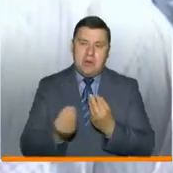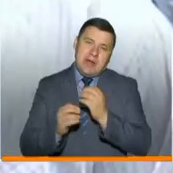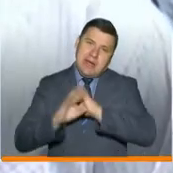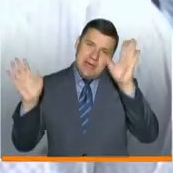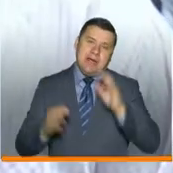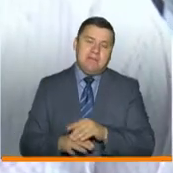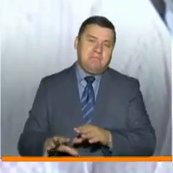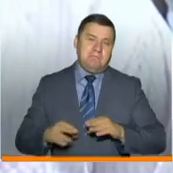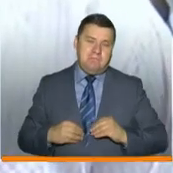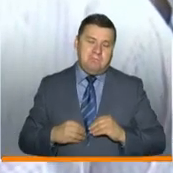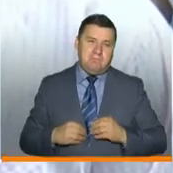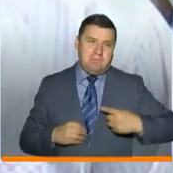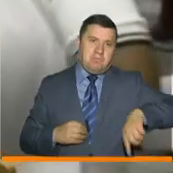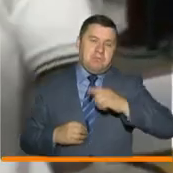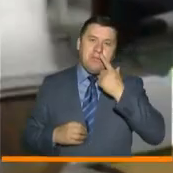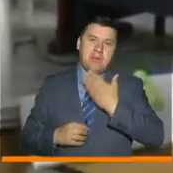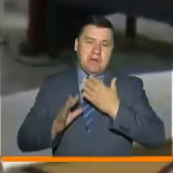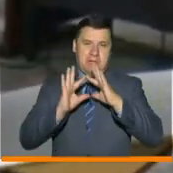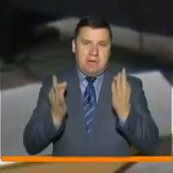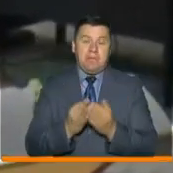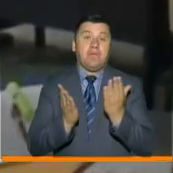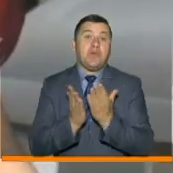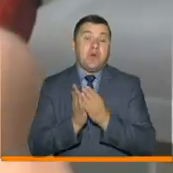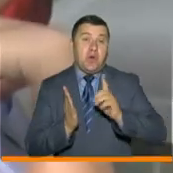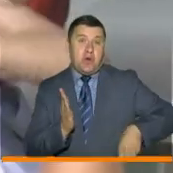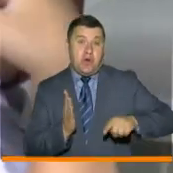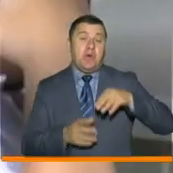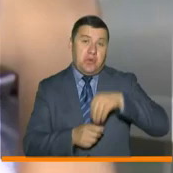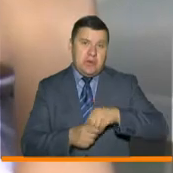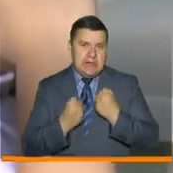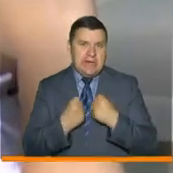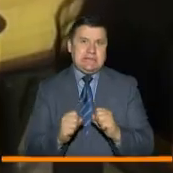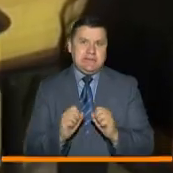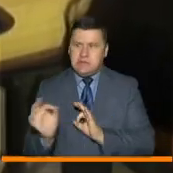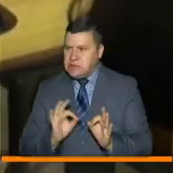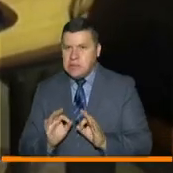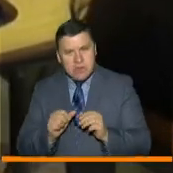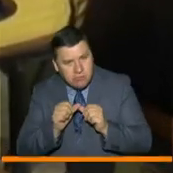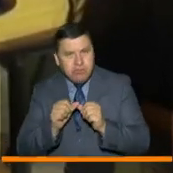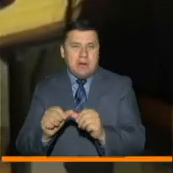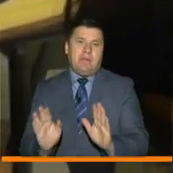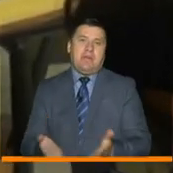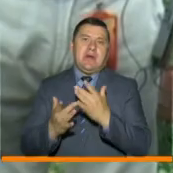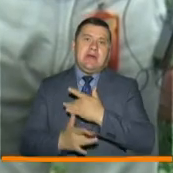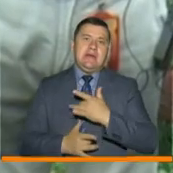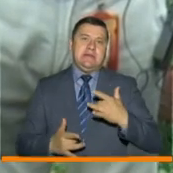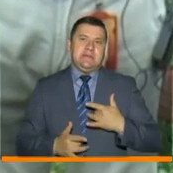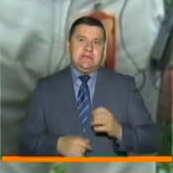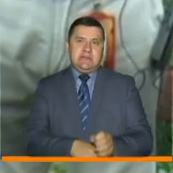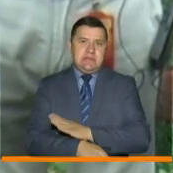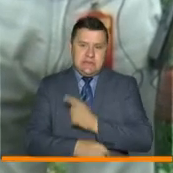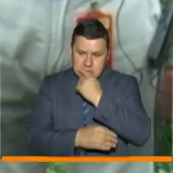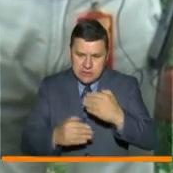supuesto con la aceptación y la coordinación con los padres de familia. El colegio hace todo este esfuerzo por conservar y mejorar la salud emocional